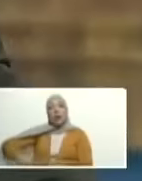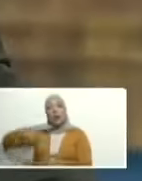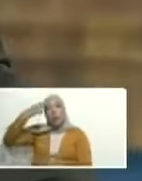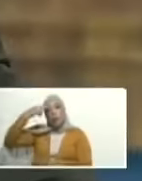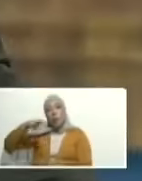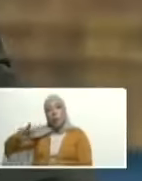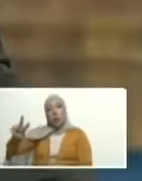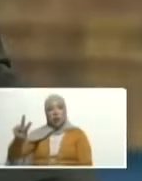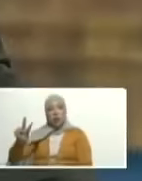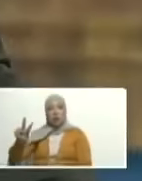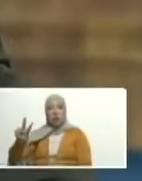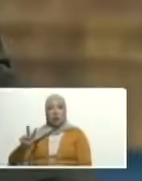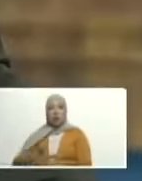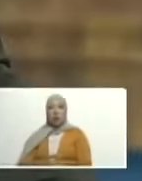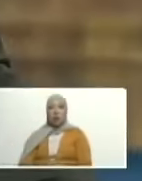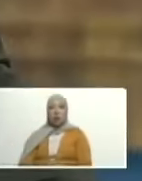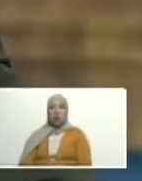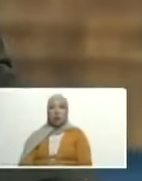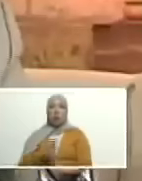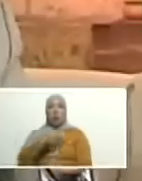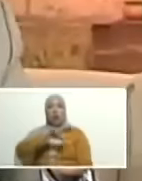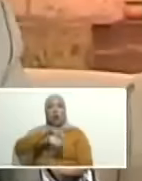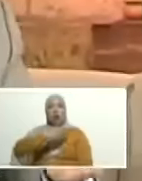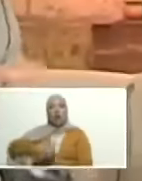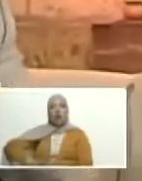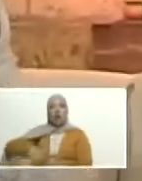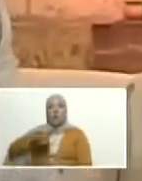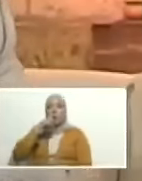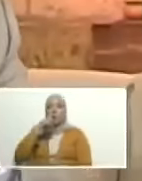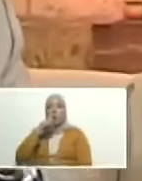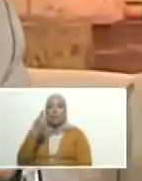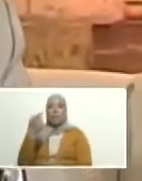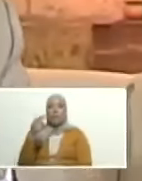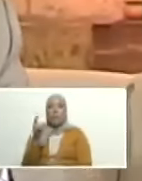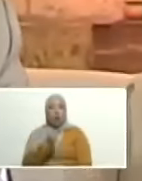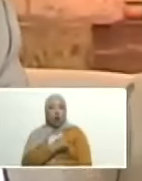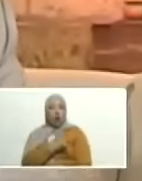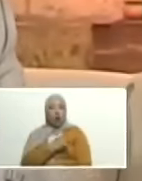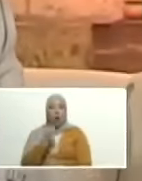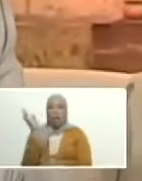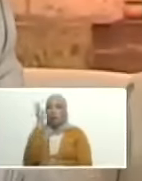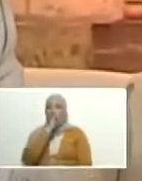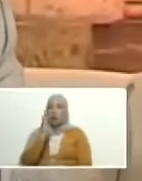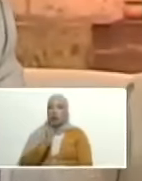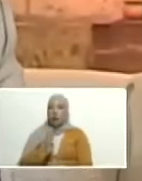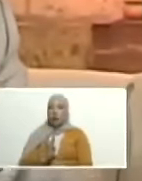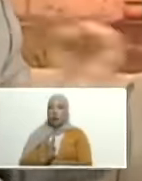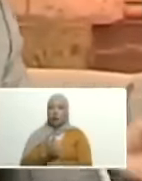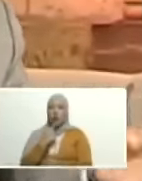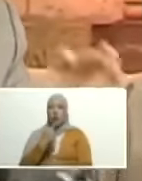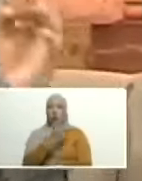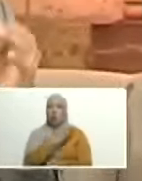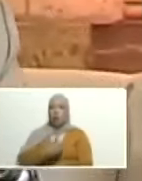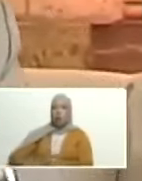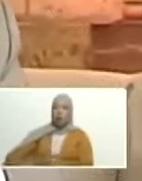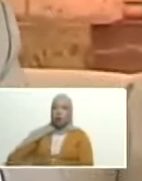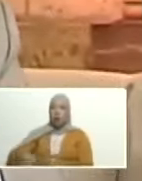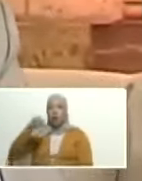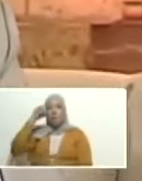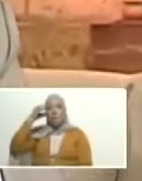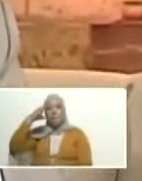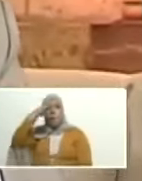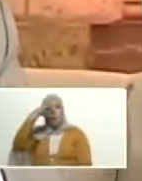Obrador. Lo ha dicho el presidente Lula de Brasil. Lo ha dicho el presidente Petro de